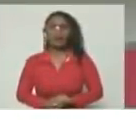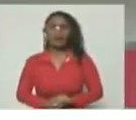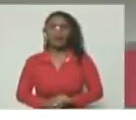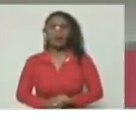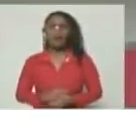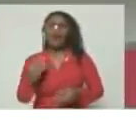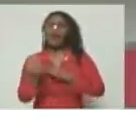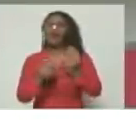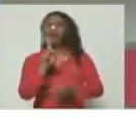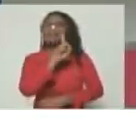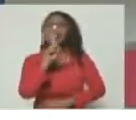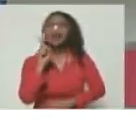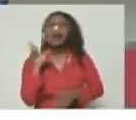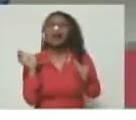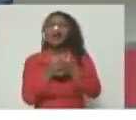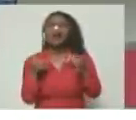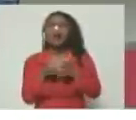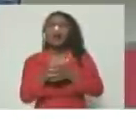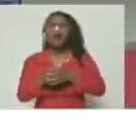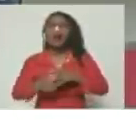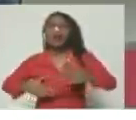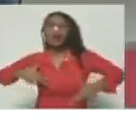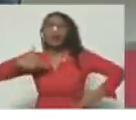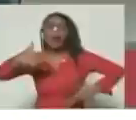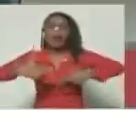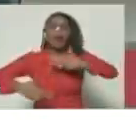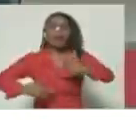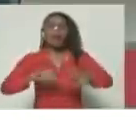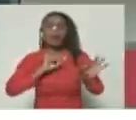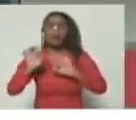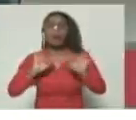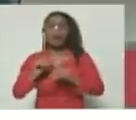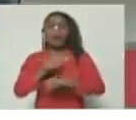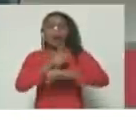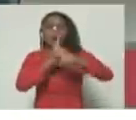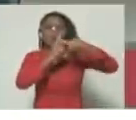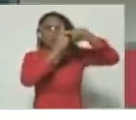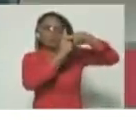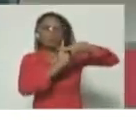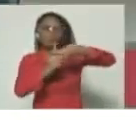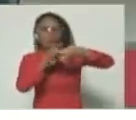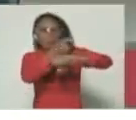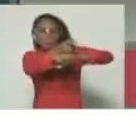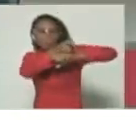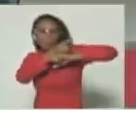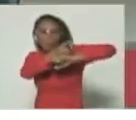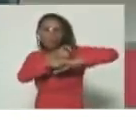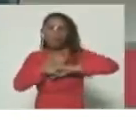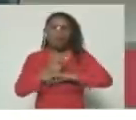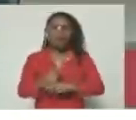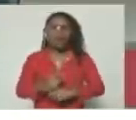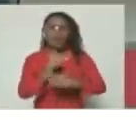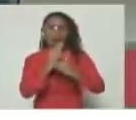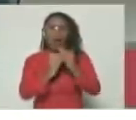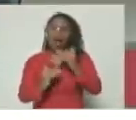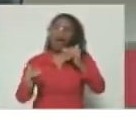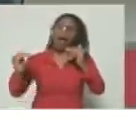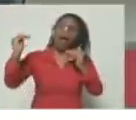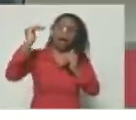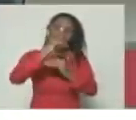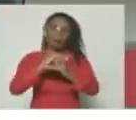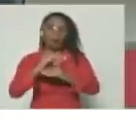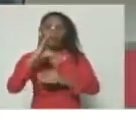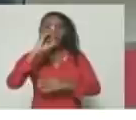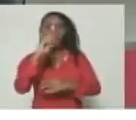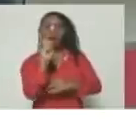¿Cómo se llama un grupo de delincuentes que prepara francotiradores y desde las alturas de la Cota 905 y La